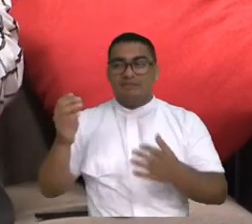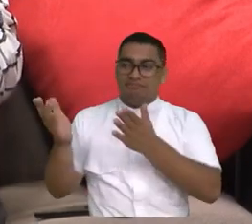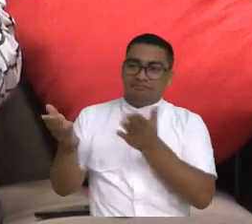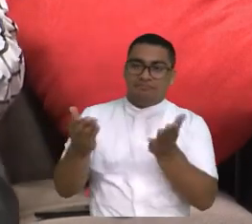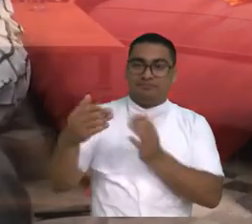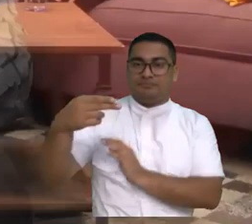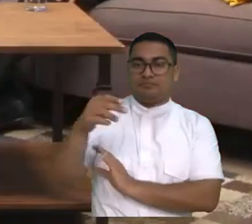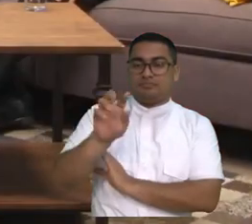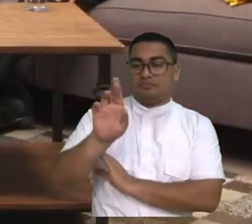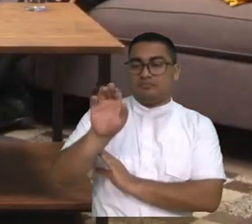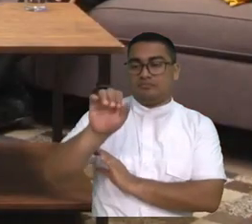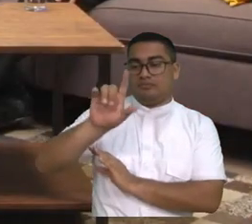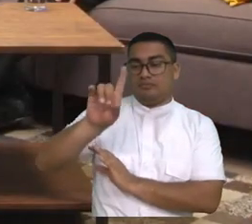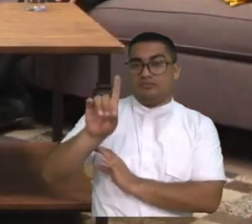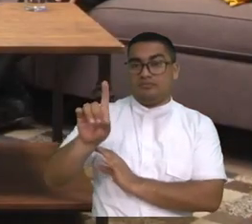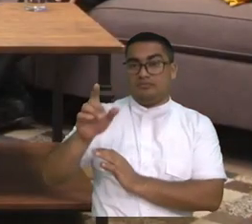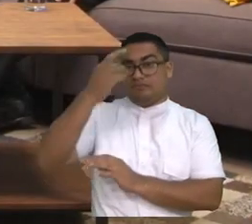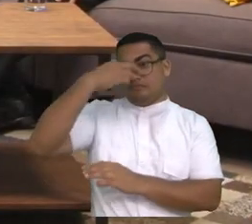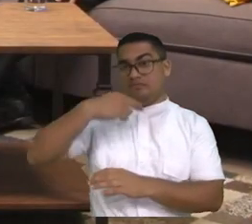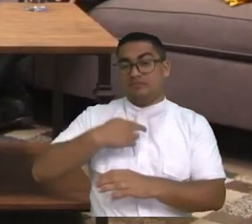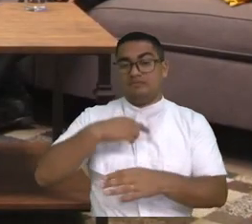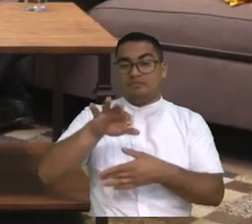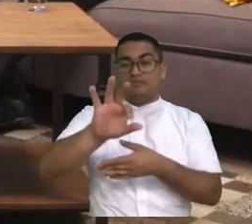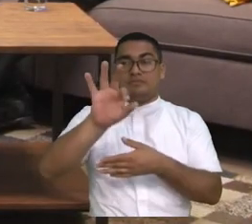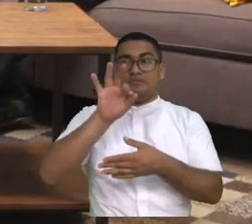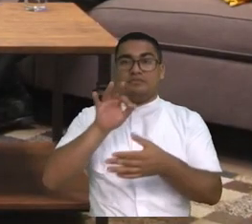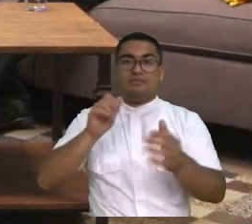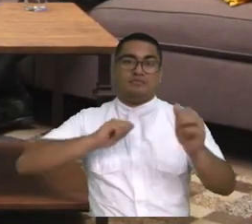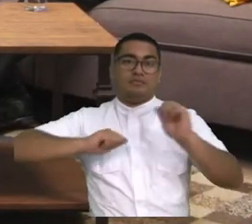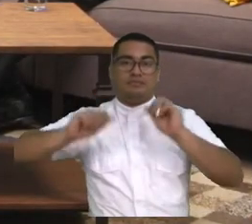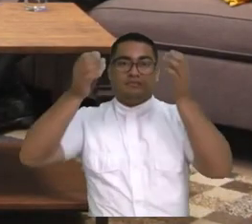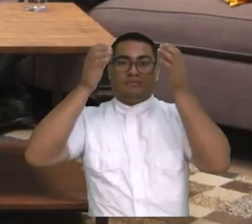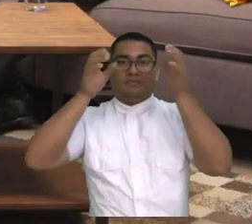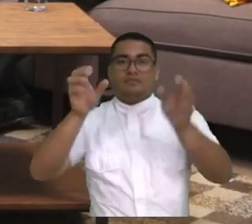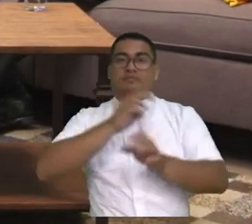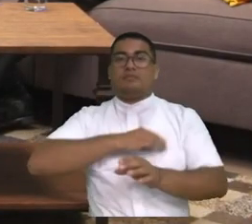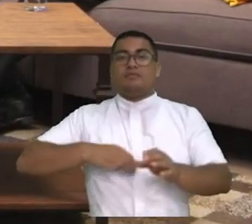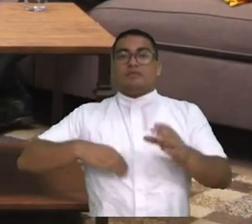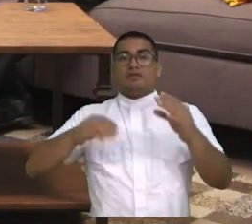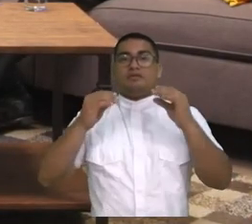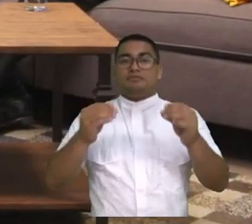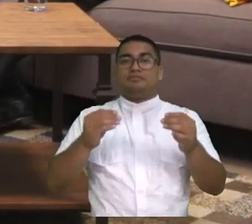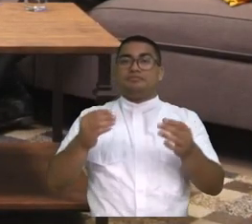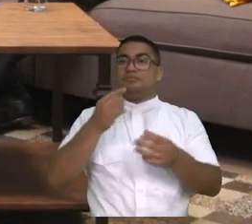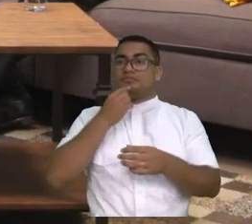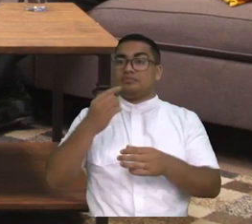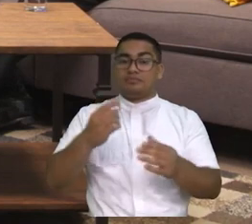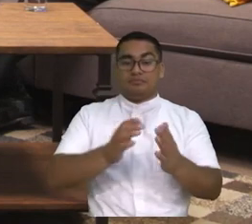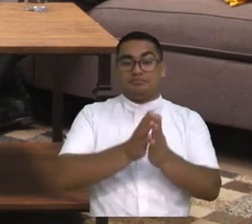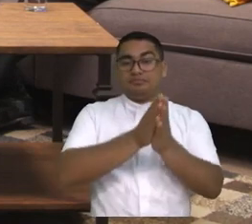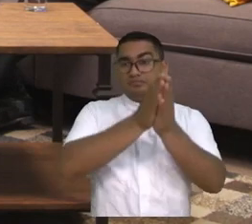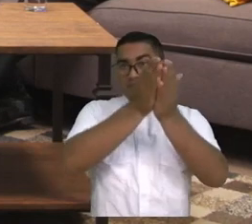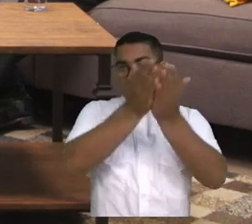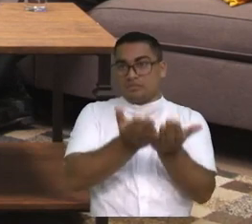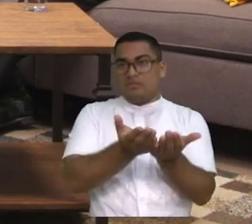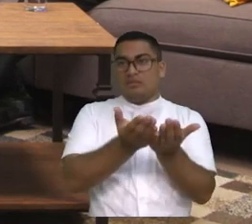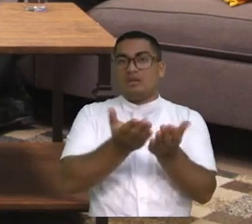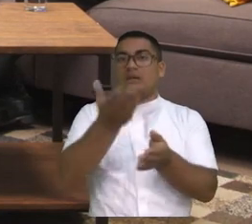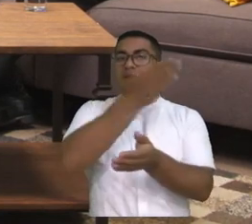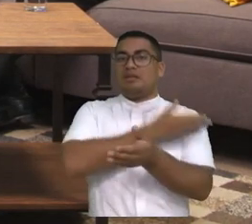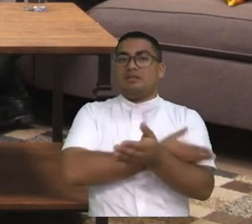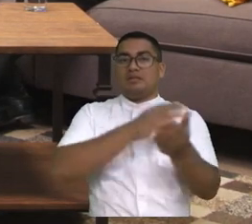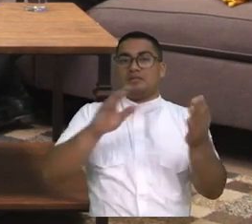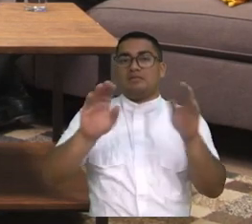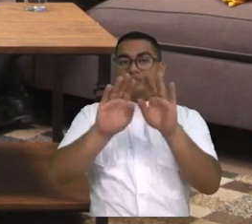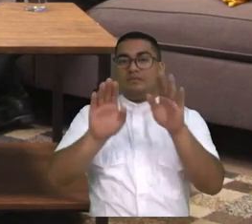de la Oficina de Educación Artística y Cultural del Ministerio de Educación. Compañero Harold, en nuestro estudio están estos libros que ya ha dejado la diputada Manuela. Sí.